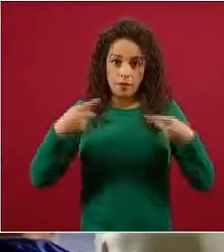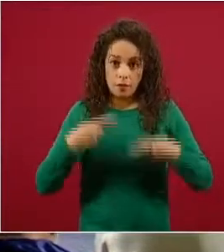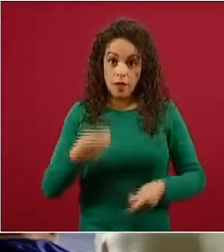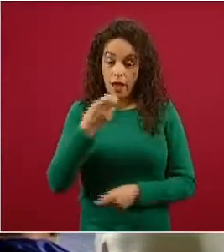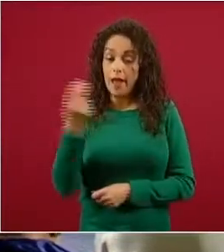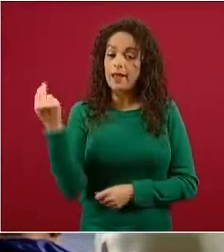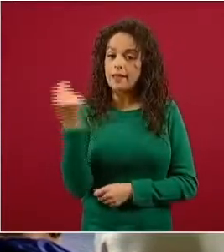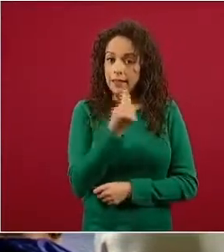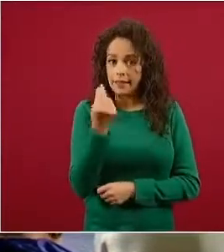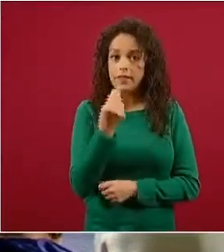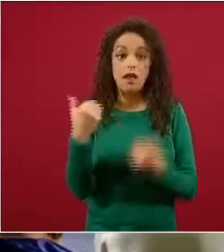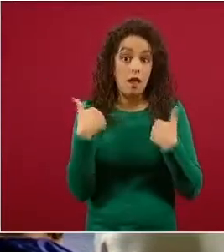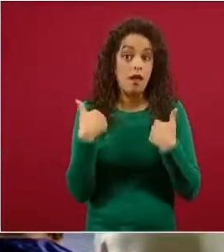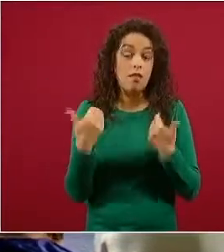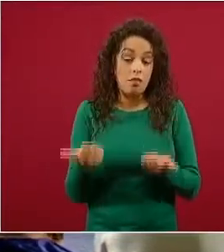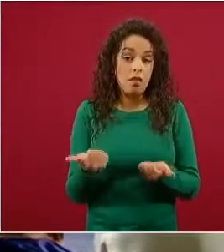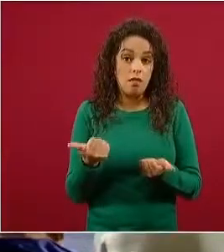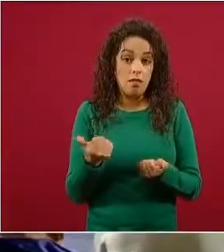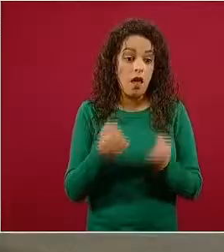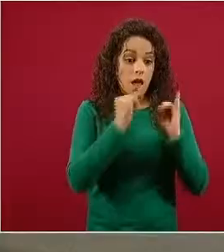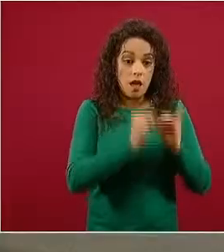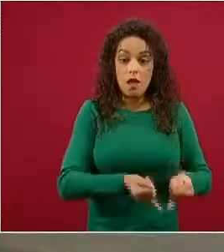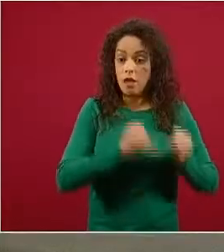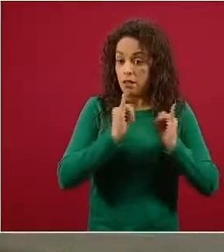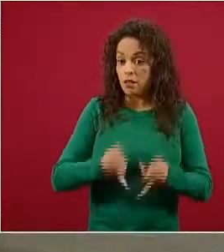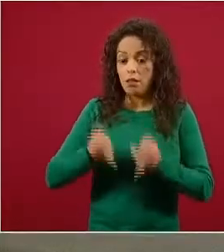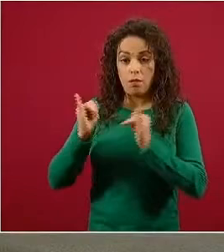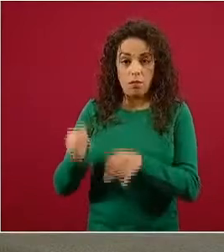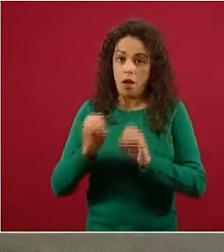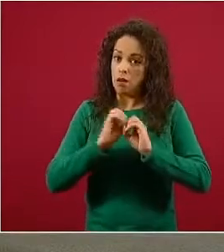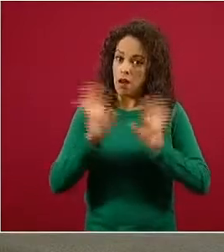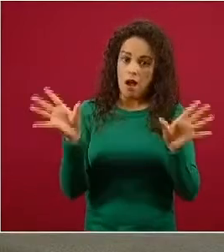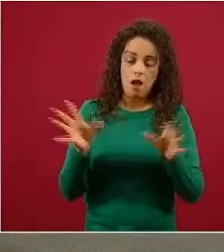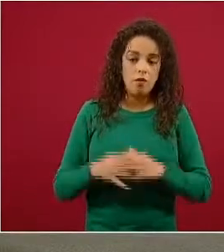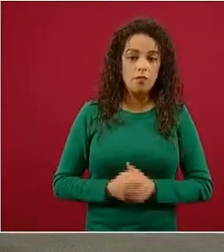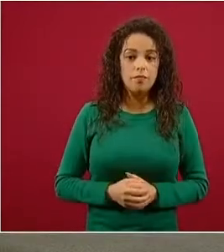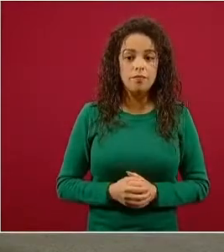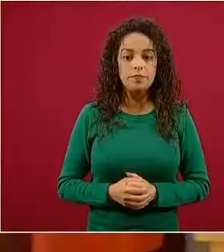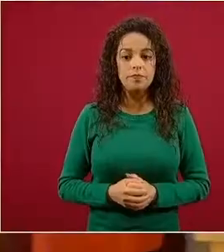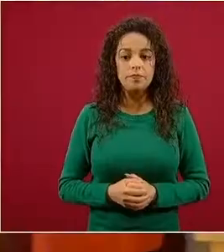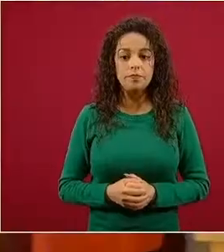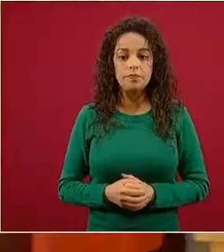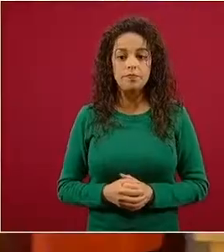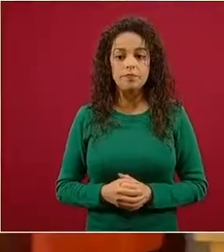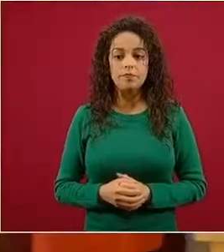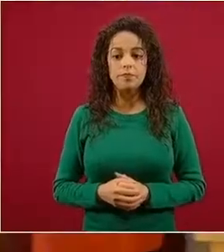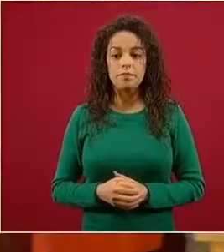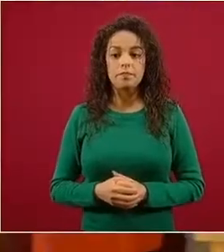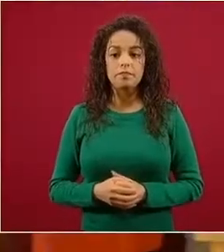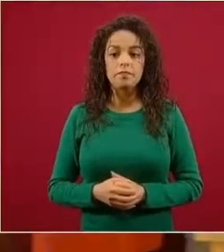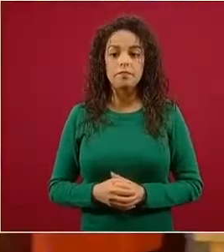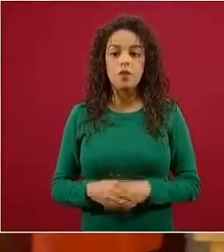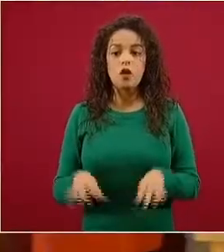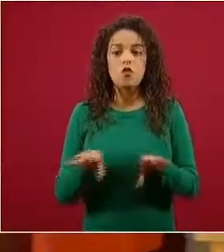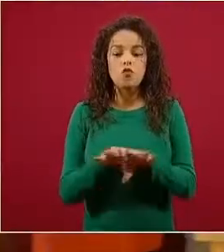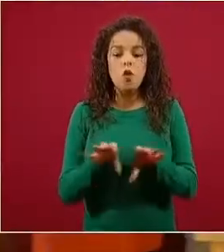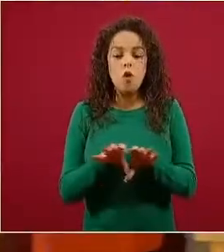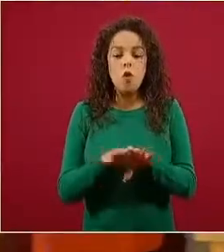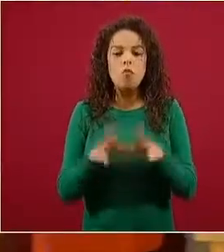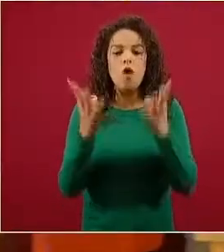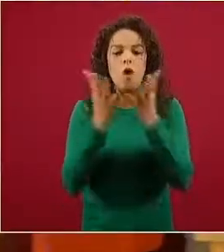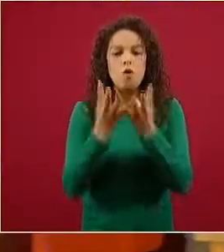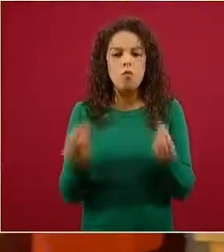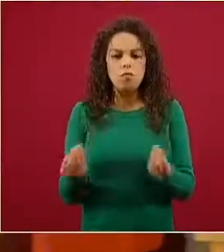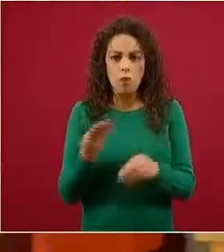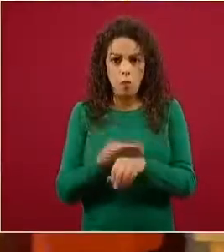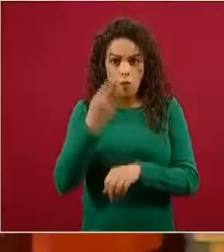esta ocasión vamos a ver que estamos viendo y estamos ante un hecho en el que este exceso de mortalidad, como ya se acaba de